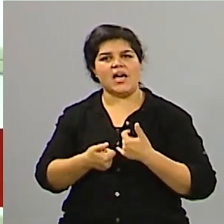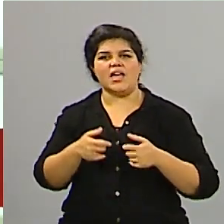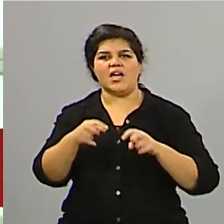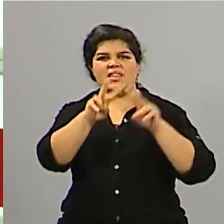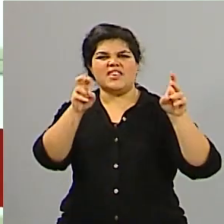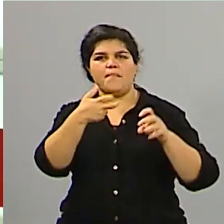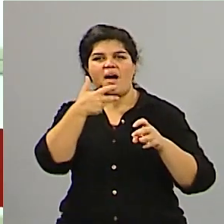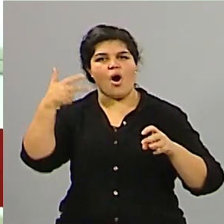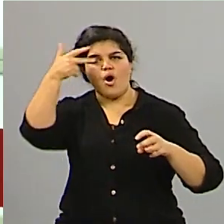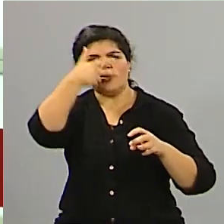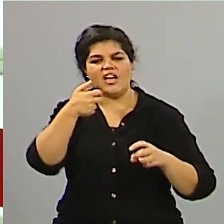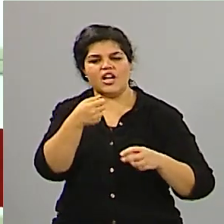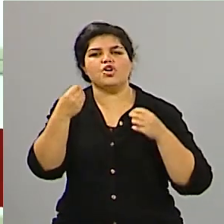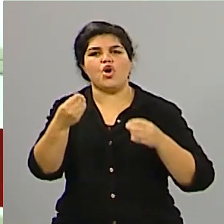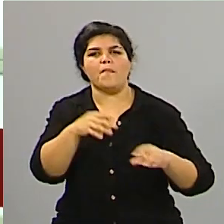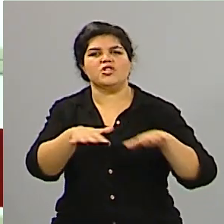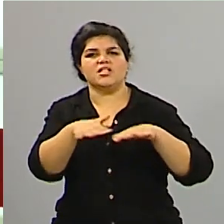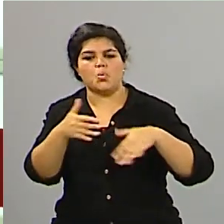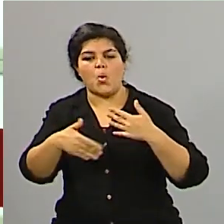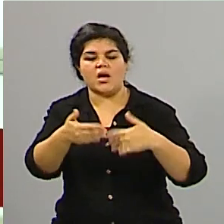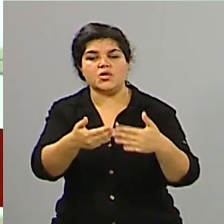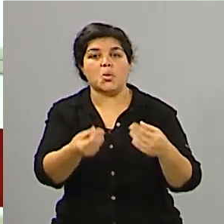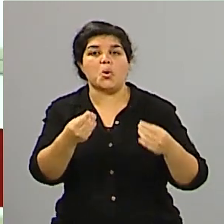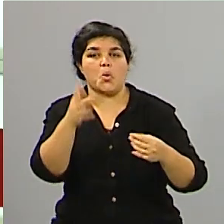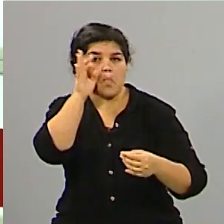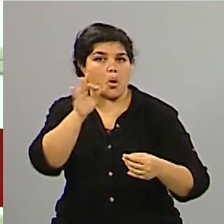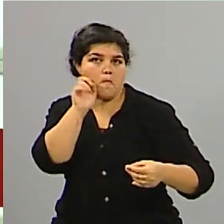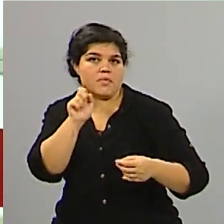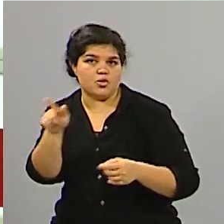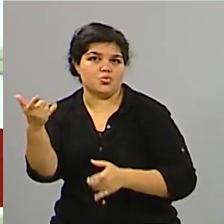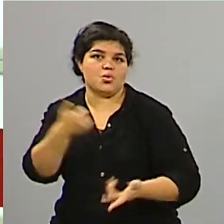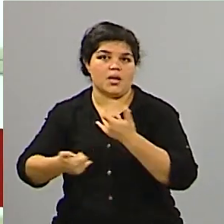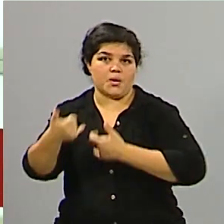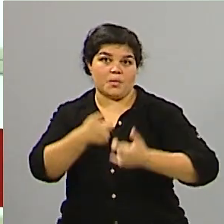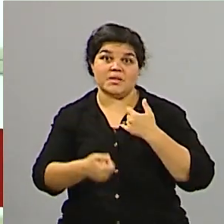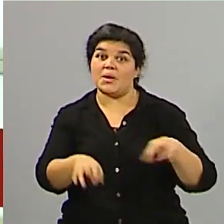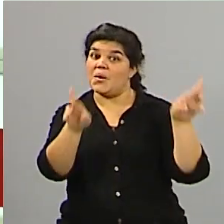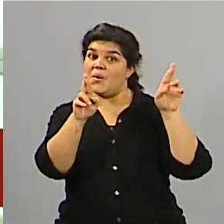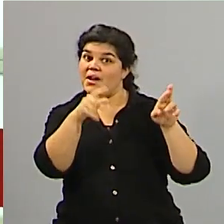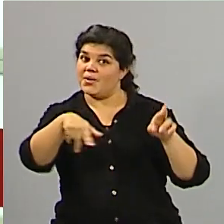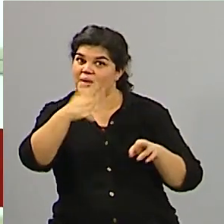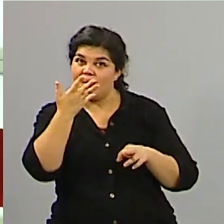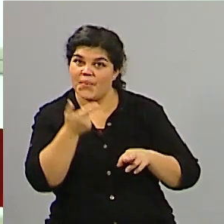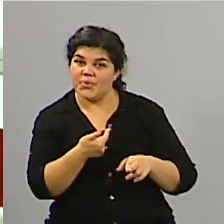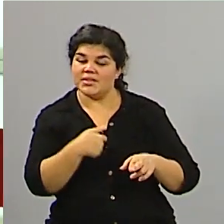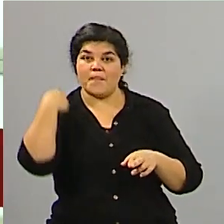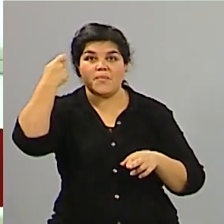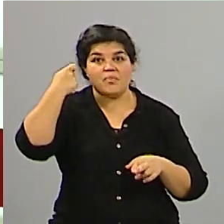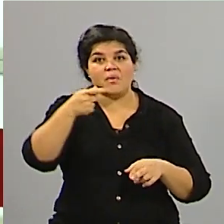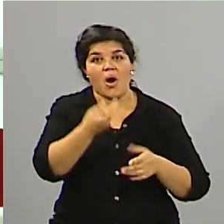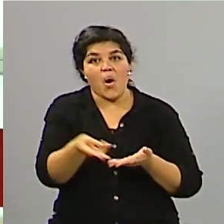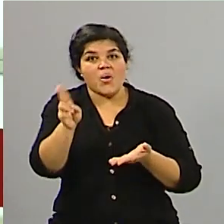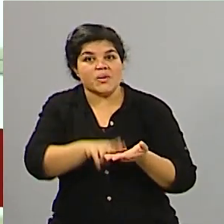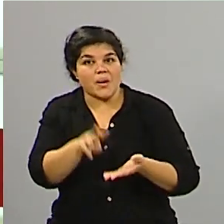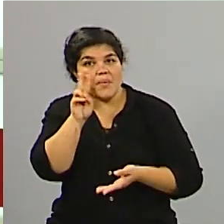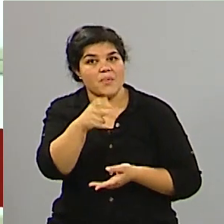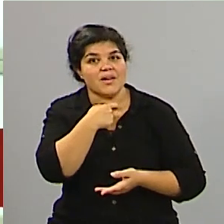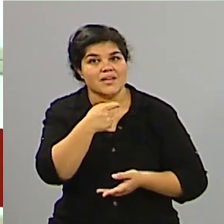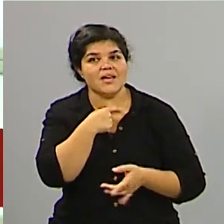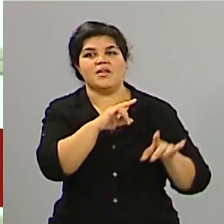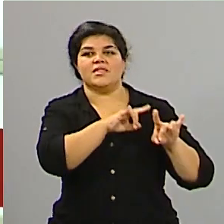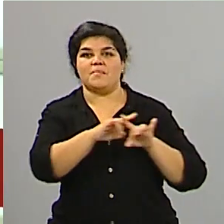participar de un congreso o ahora a este mundial. Me imagino que también son como esos receptores de los reclamos de aquellos que van a visitar un